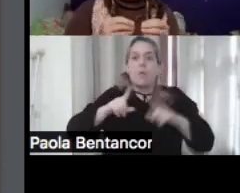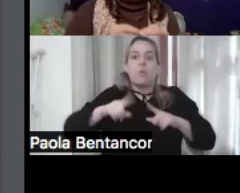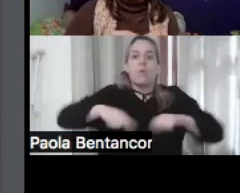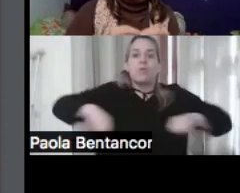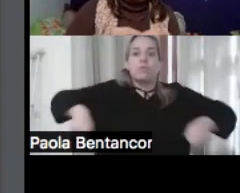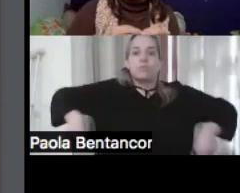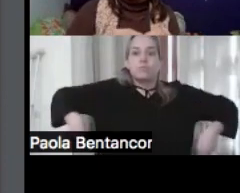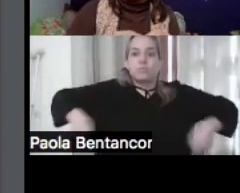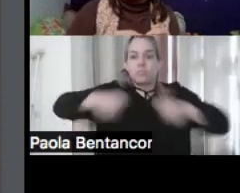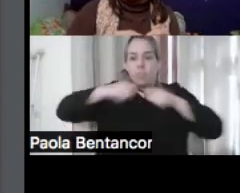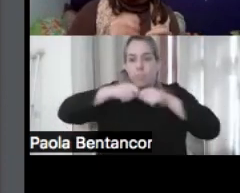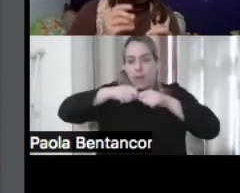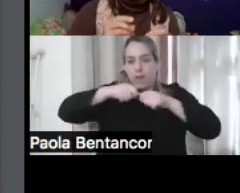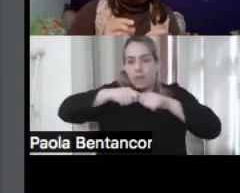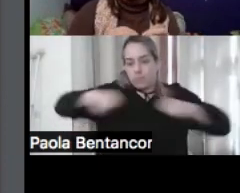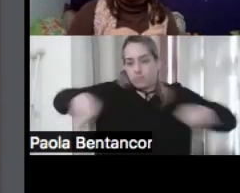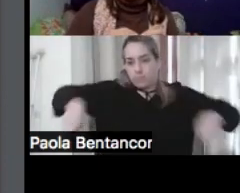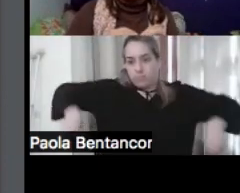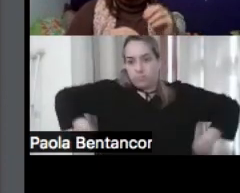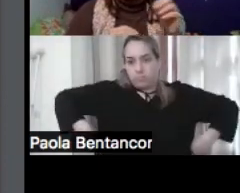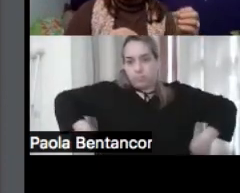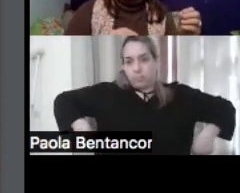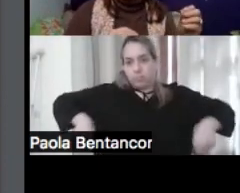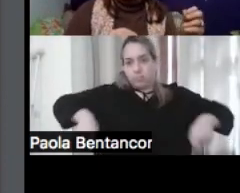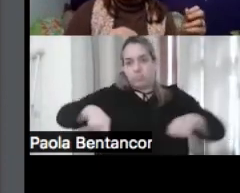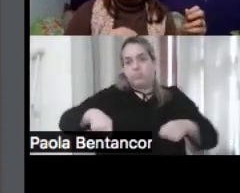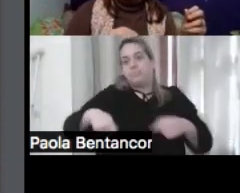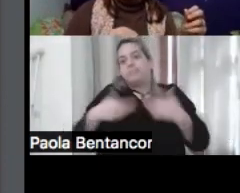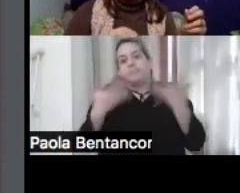están sueltos, bueno, en cada caso en particular, teniendo en